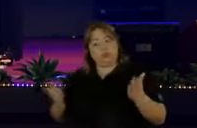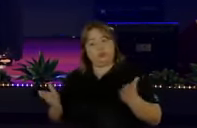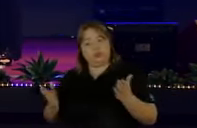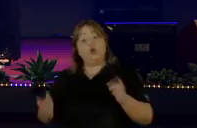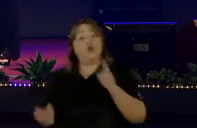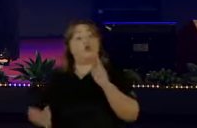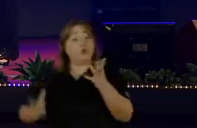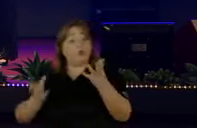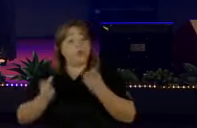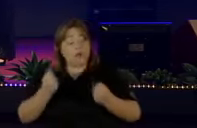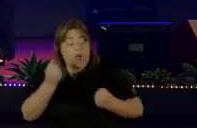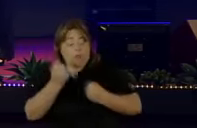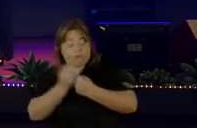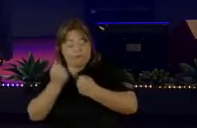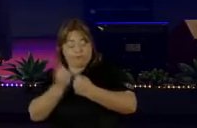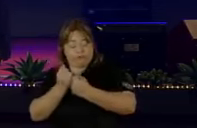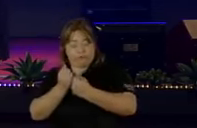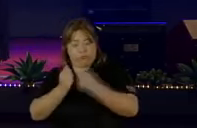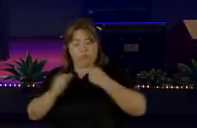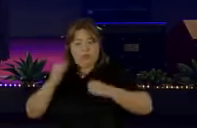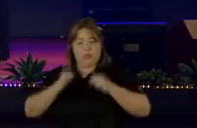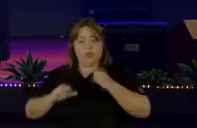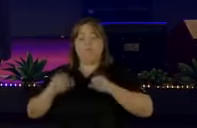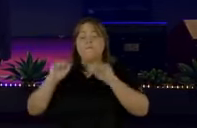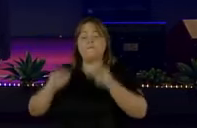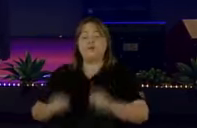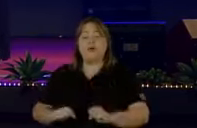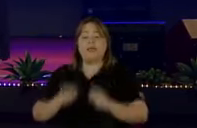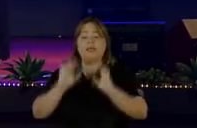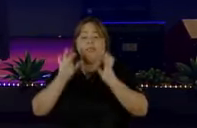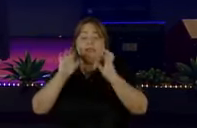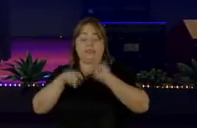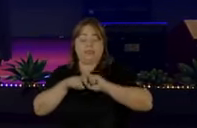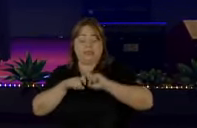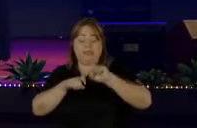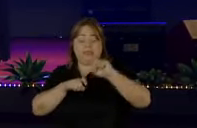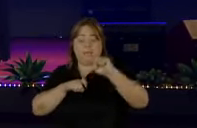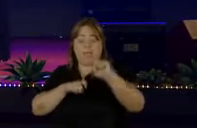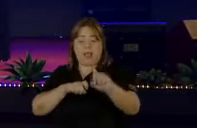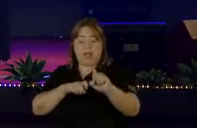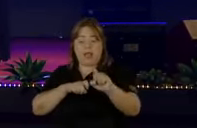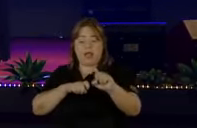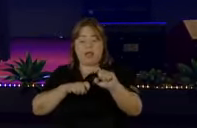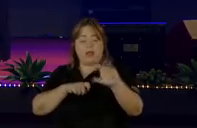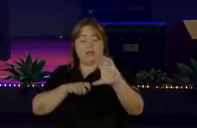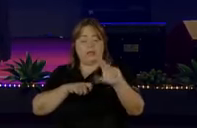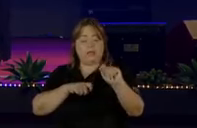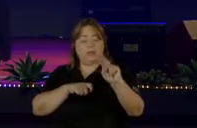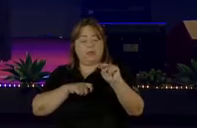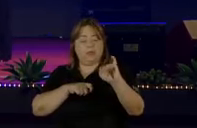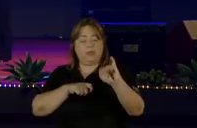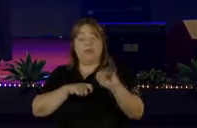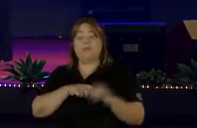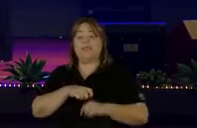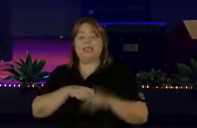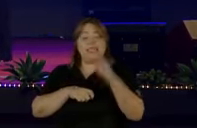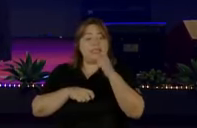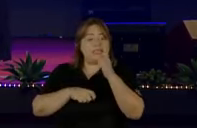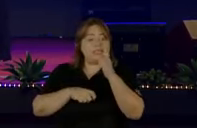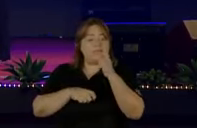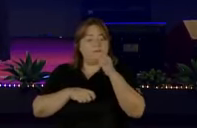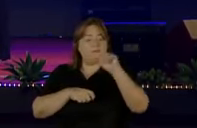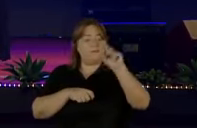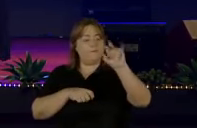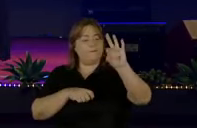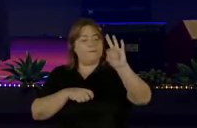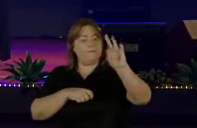auspiciador de este evento, se puede comunicar con el gerente del canal, con nuestro hermano Frankie, y gustosamente le damos la información.